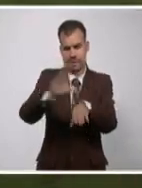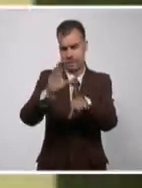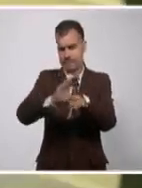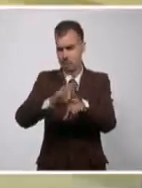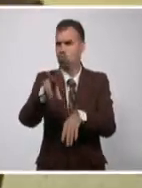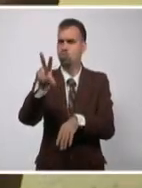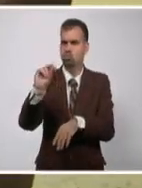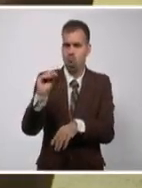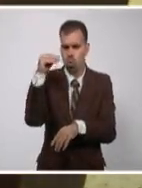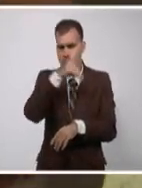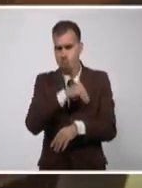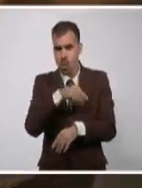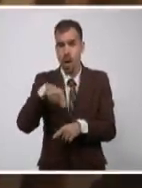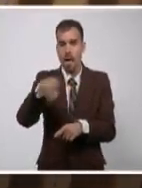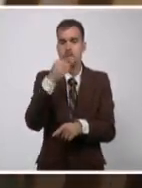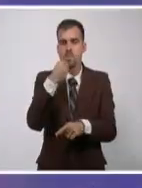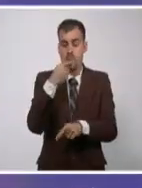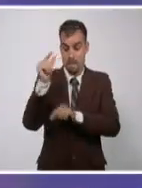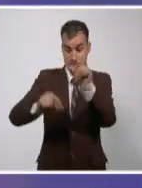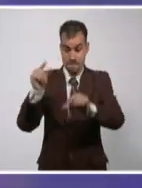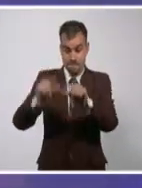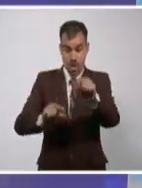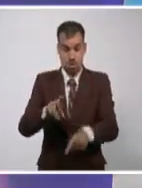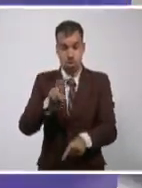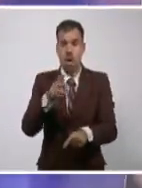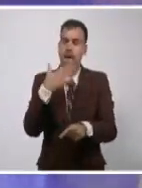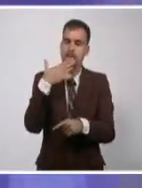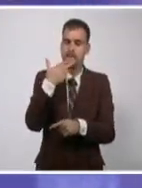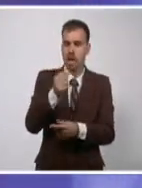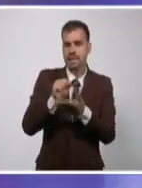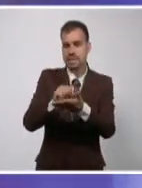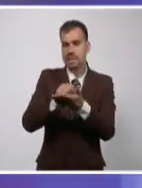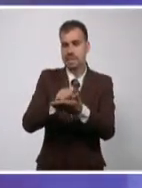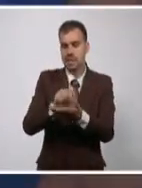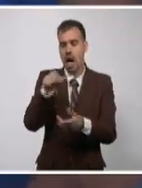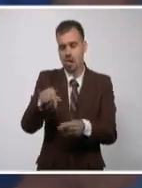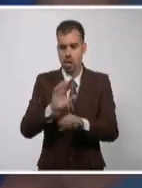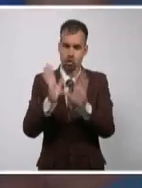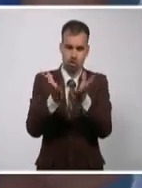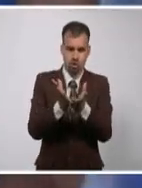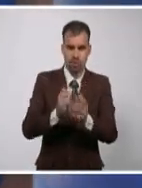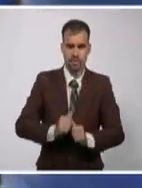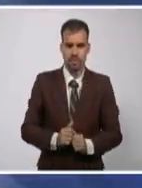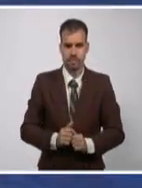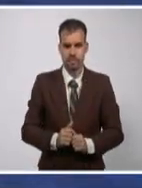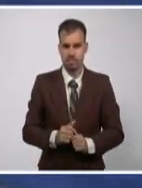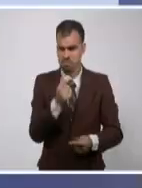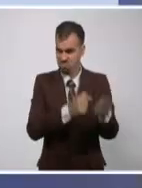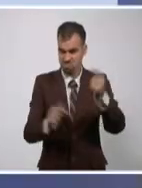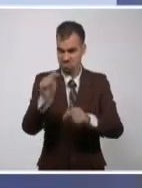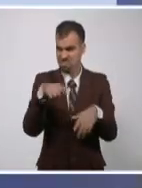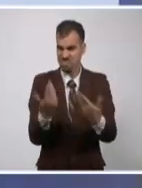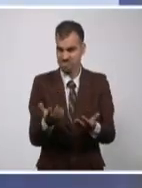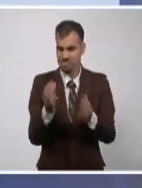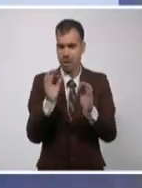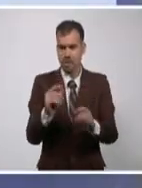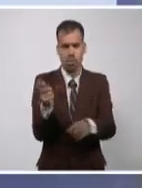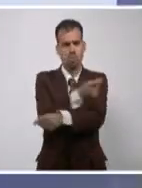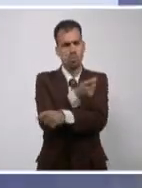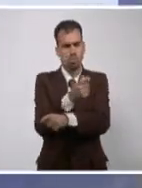fortalecido que permitirán a sus especialistas mejorar los servicios que aquí se brindan, entre los que sobresalen por su demanda los cursos